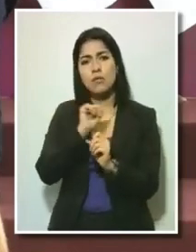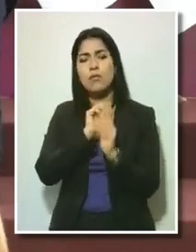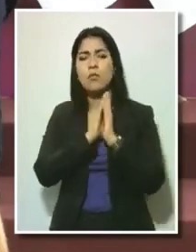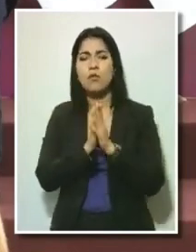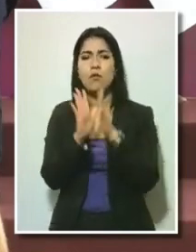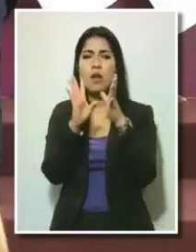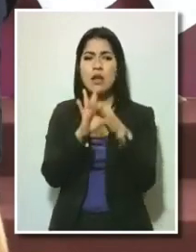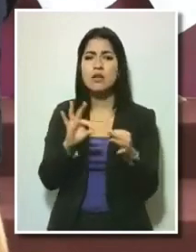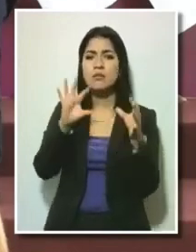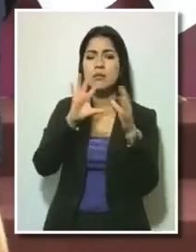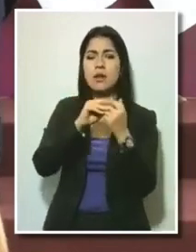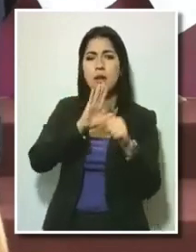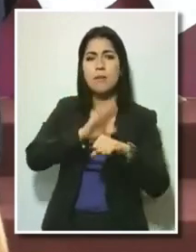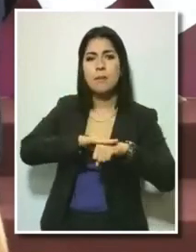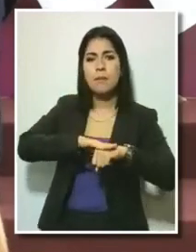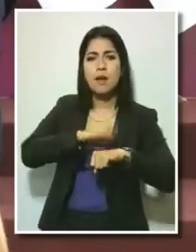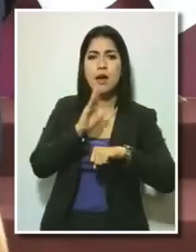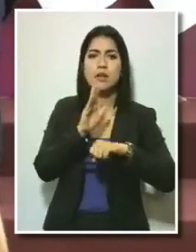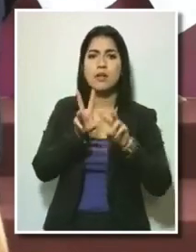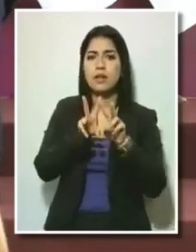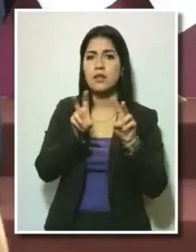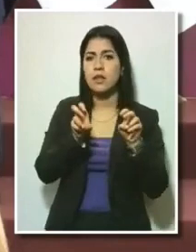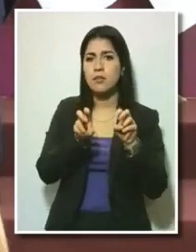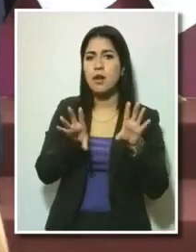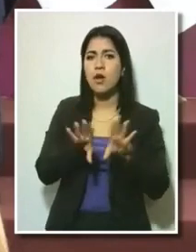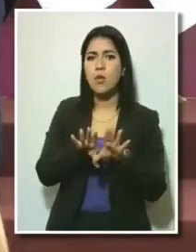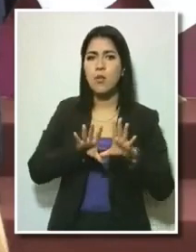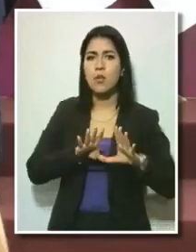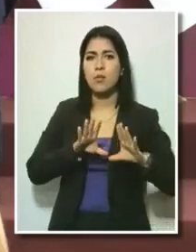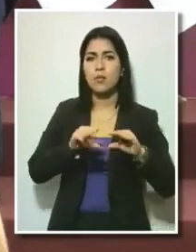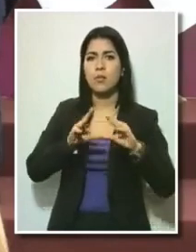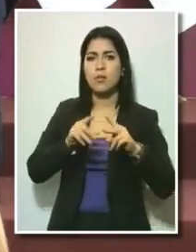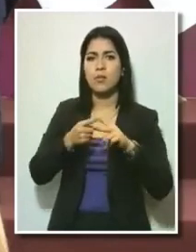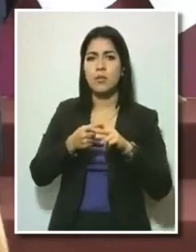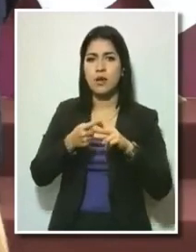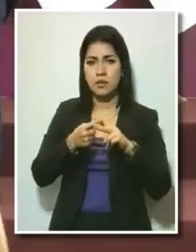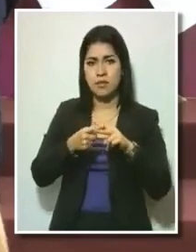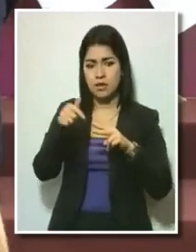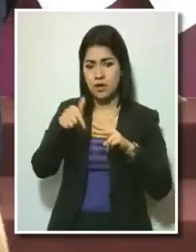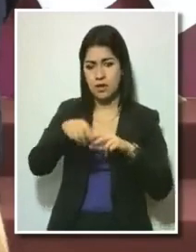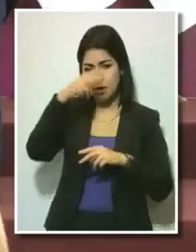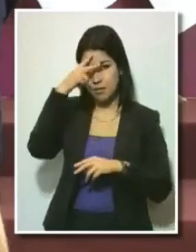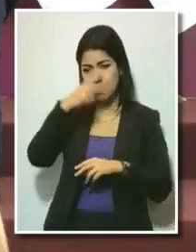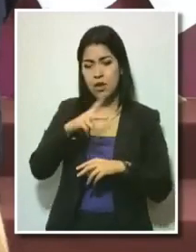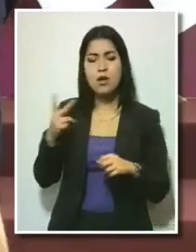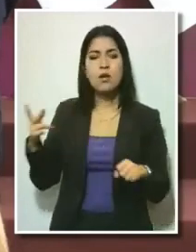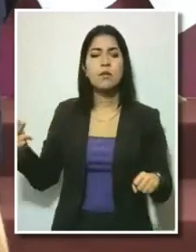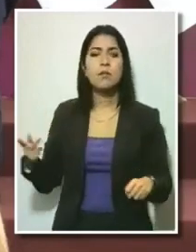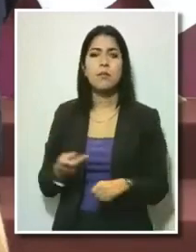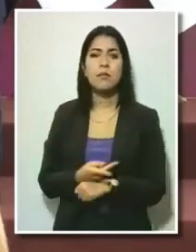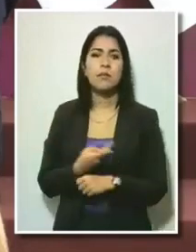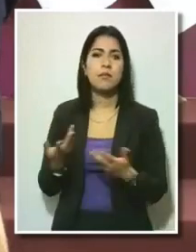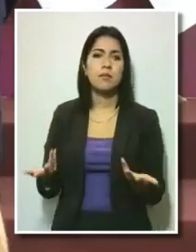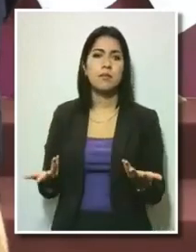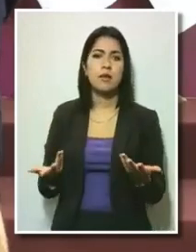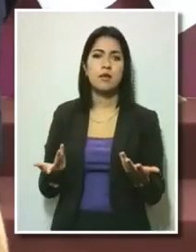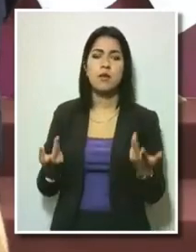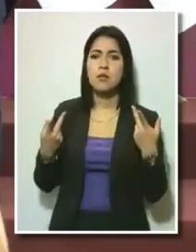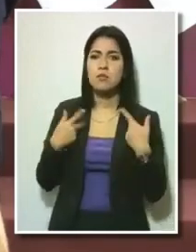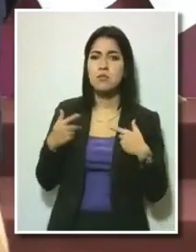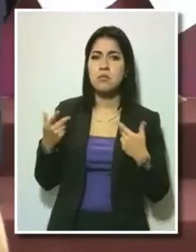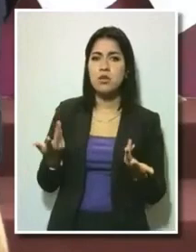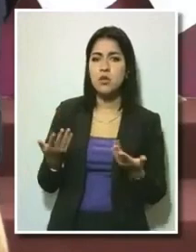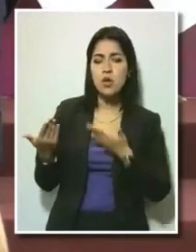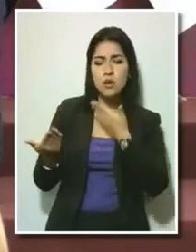poco acerca de esta enseñanza de las matemáticas en los mexicanos y qué es lo que va a pasar con los físicos matemáticos